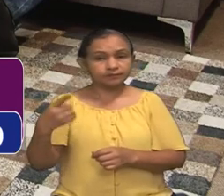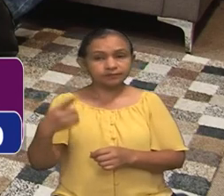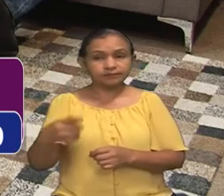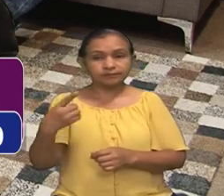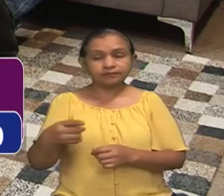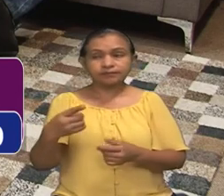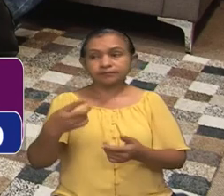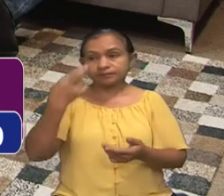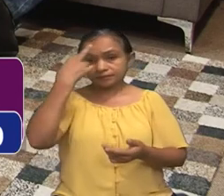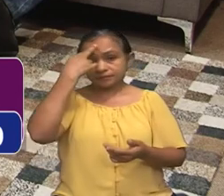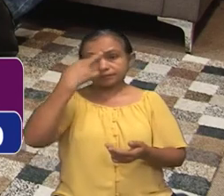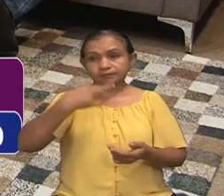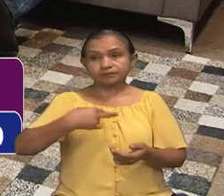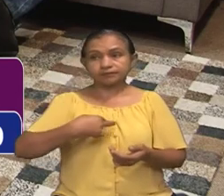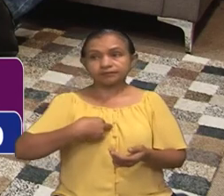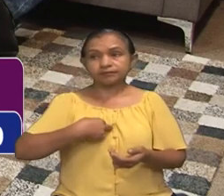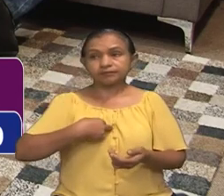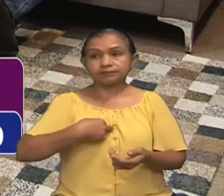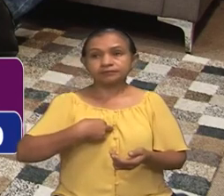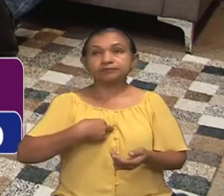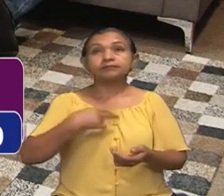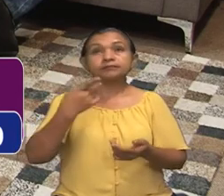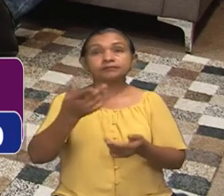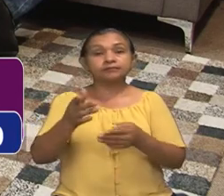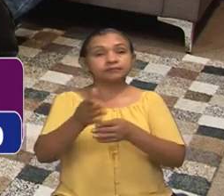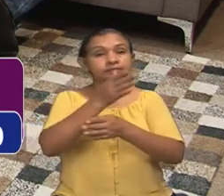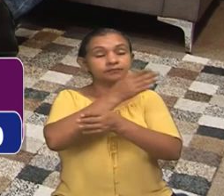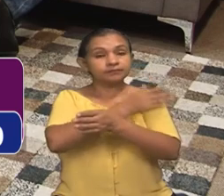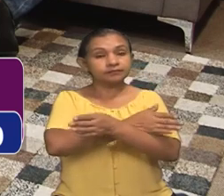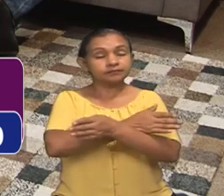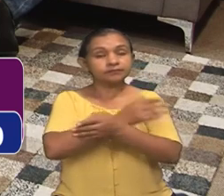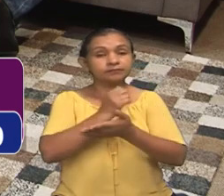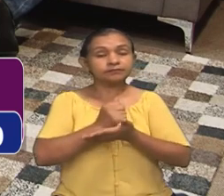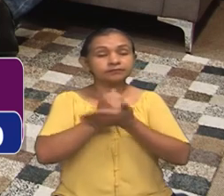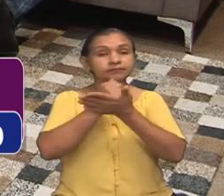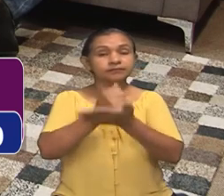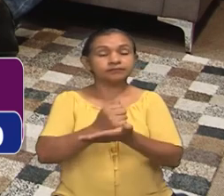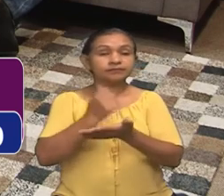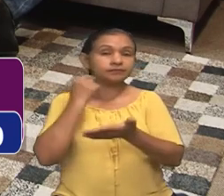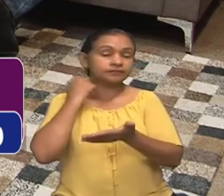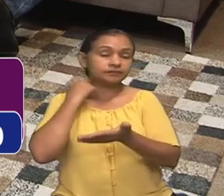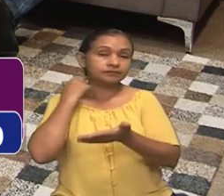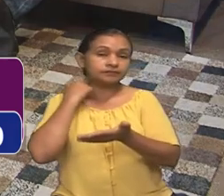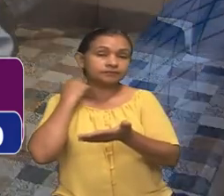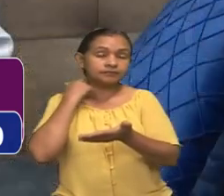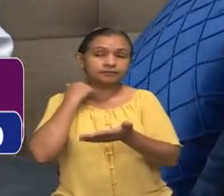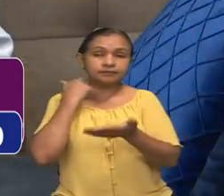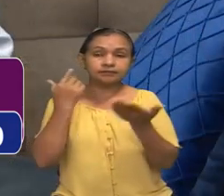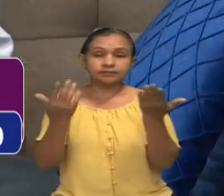una responsabilidad. En pantalla los compañeros de Control Master pues nos ayudaron, ellos siempre con unos recursos